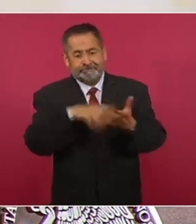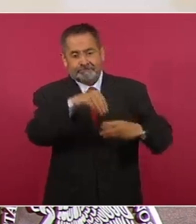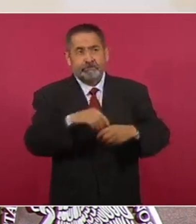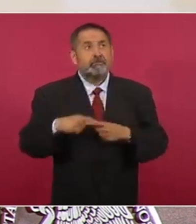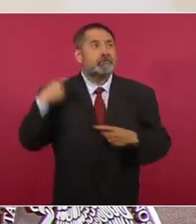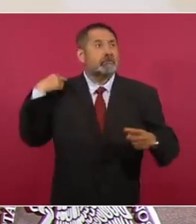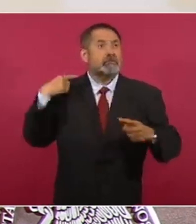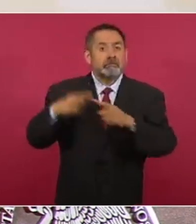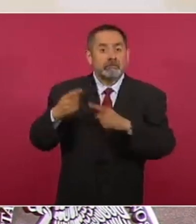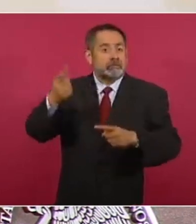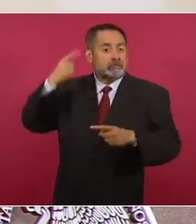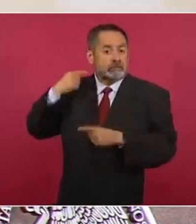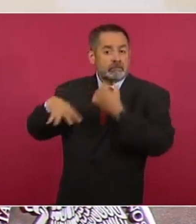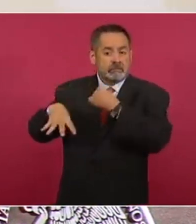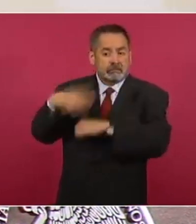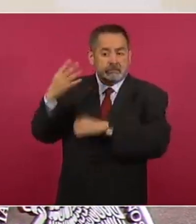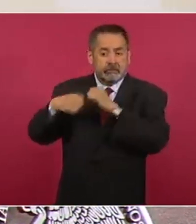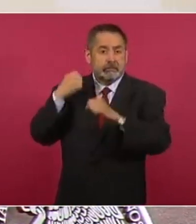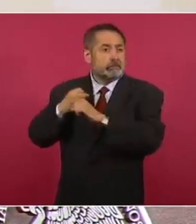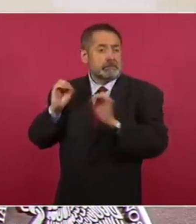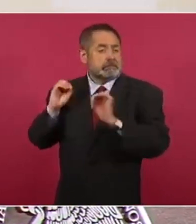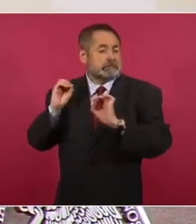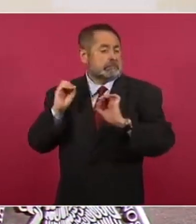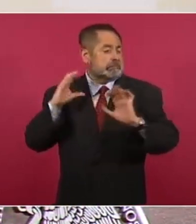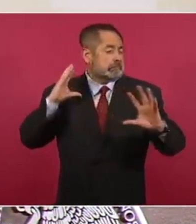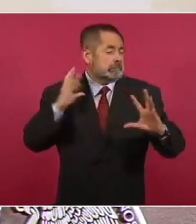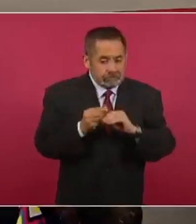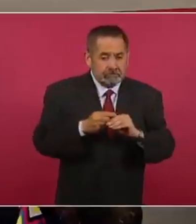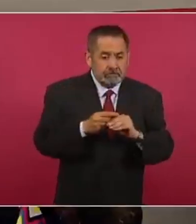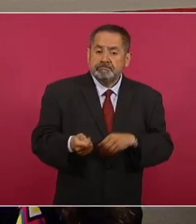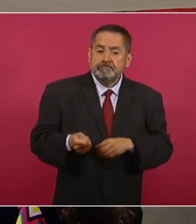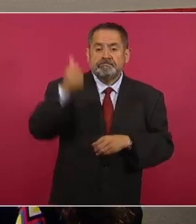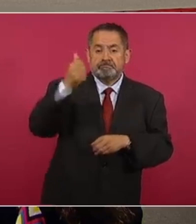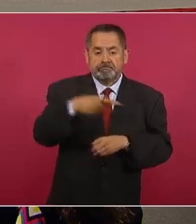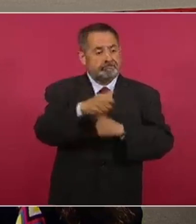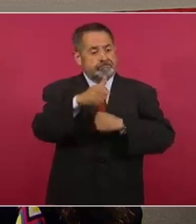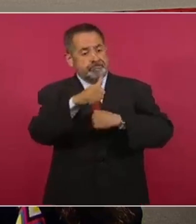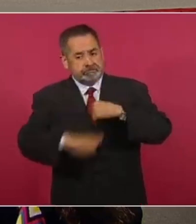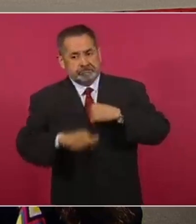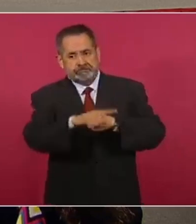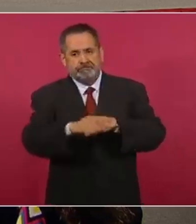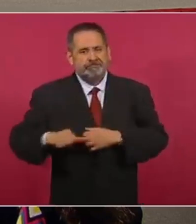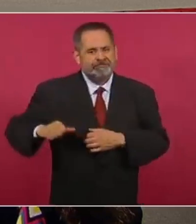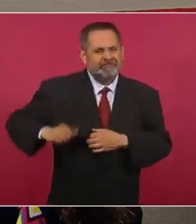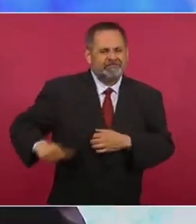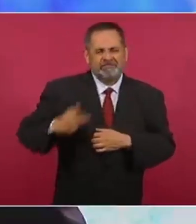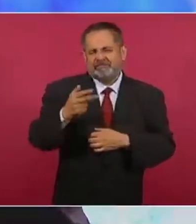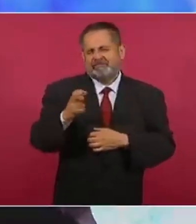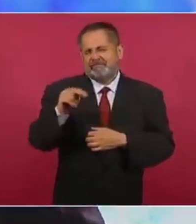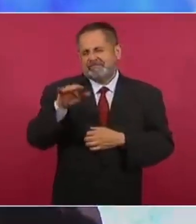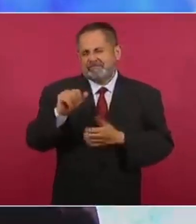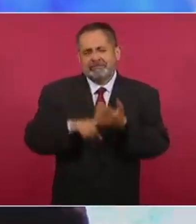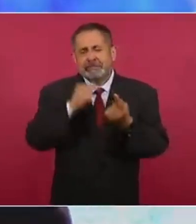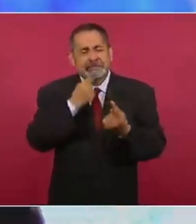primera cirugía en él de puente de camotlán fue una hernia inguinal a una niña de